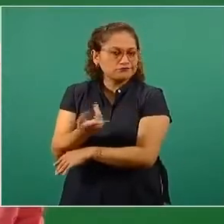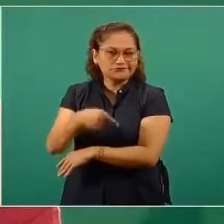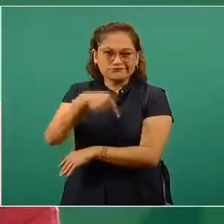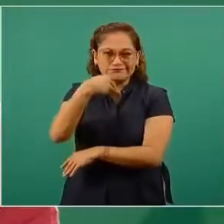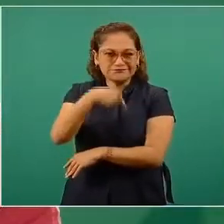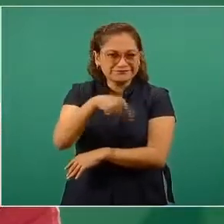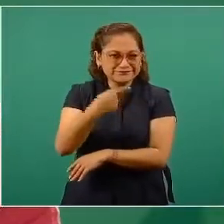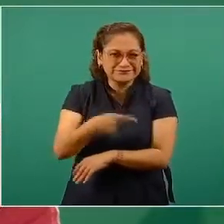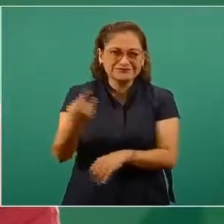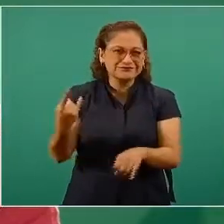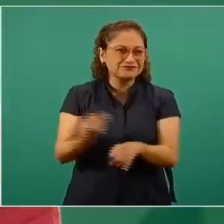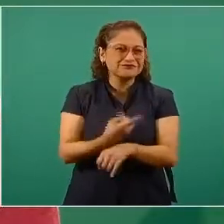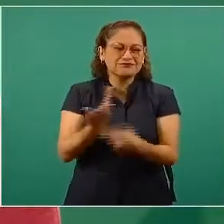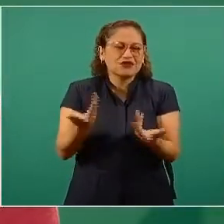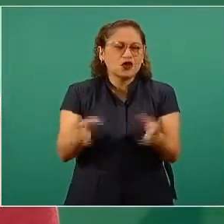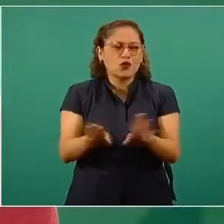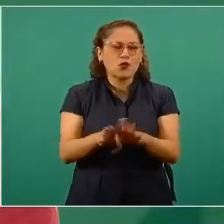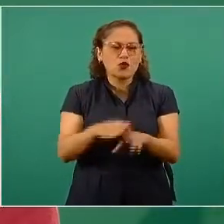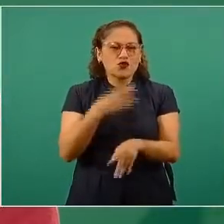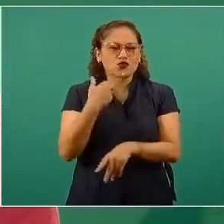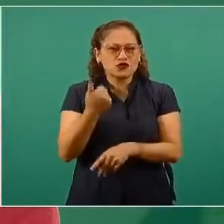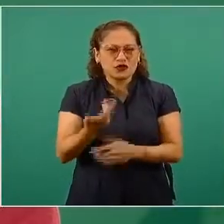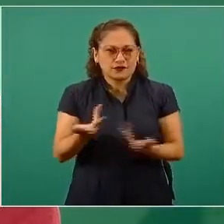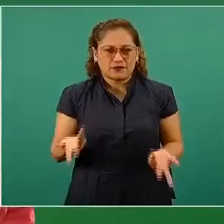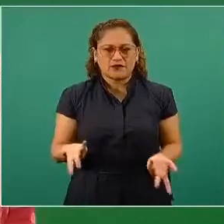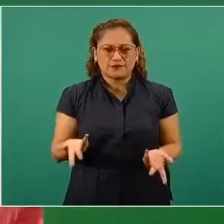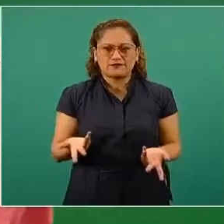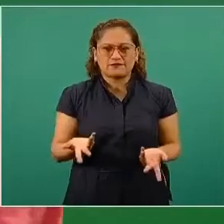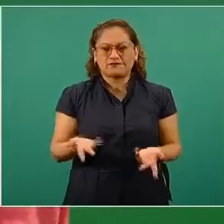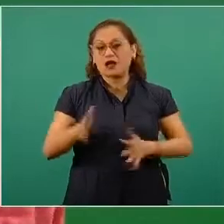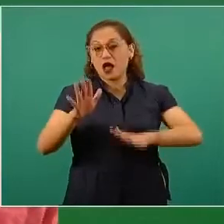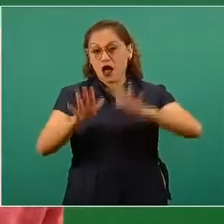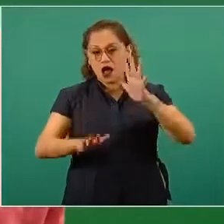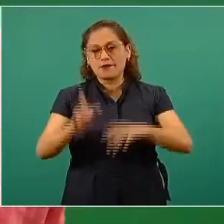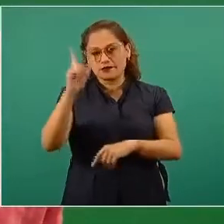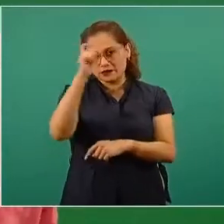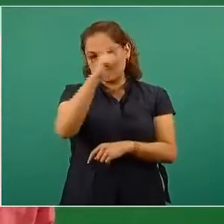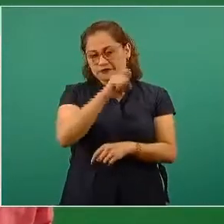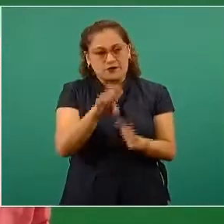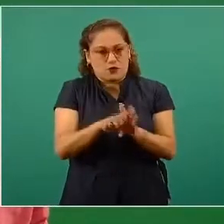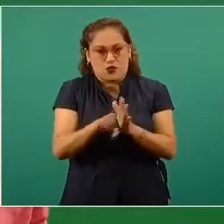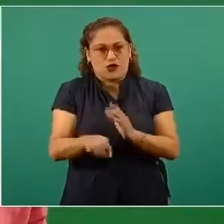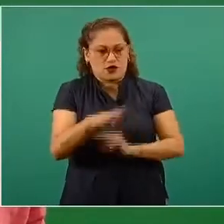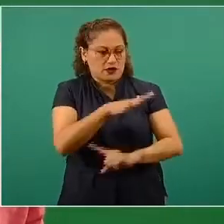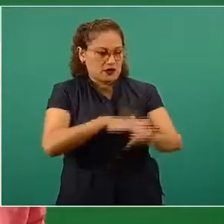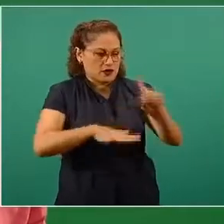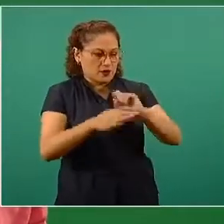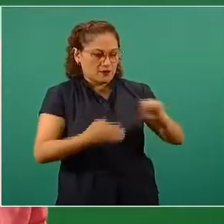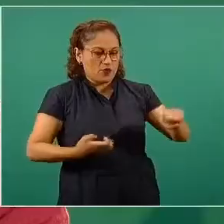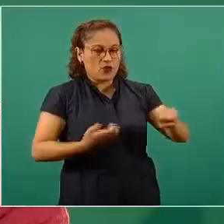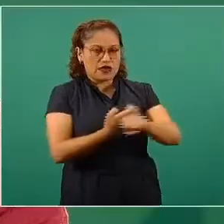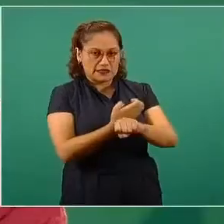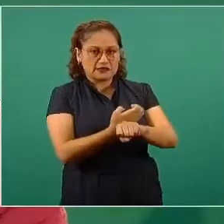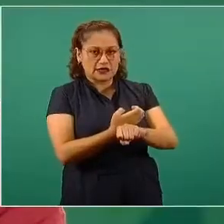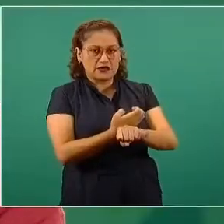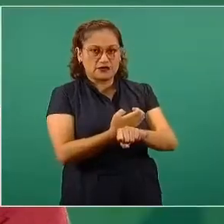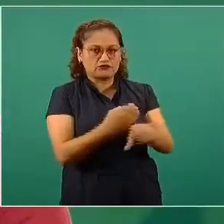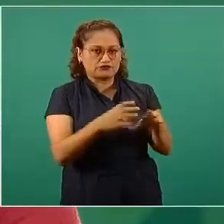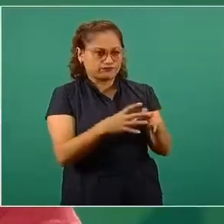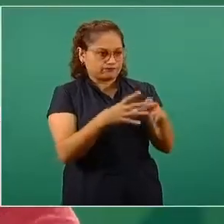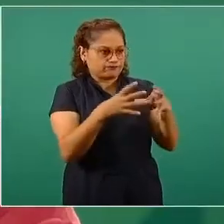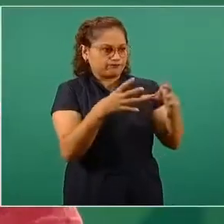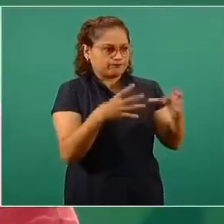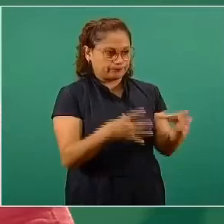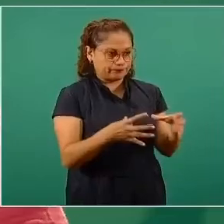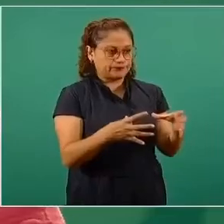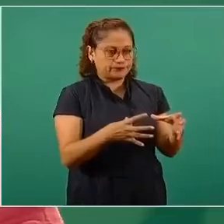operación, etcétera, etcétera, etcétera. Ahora, a veces no es posible. A veces resulta que la cantidad de vacunas que llegaron da, por ejemplo,